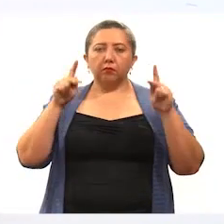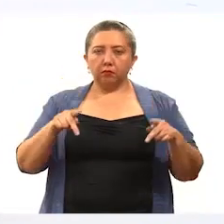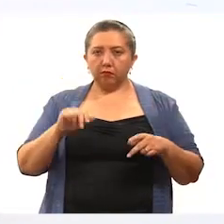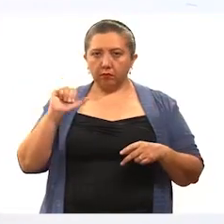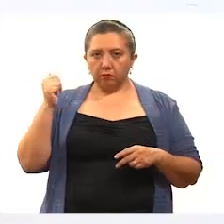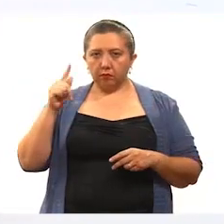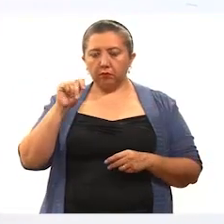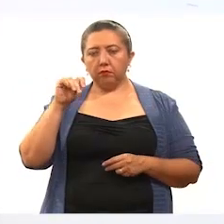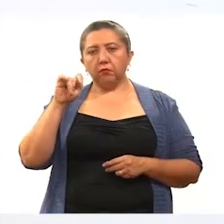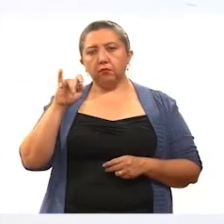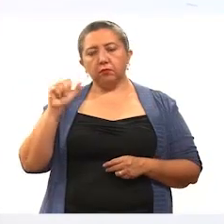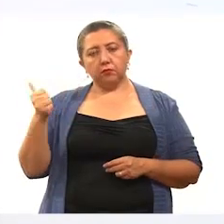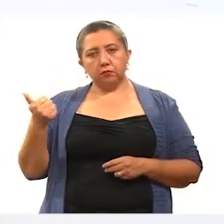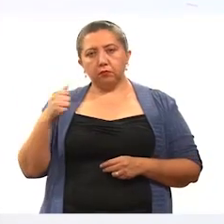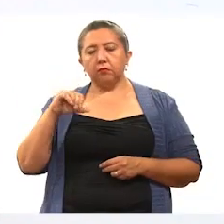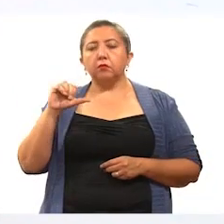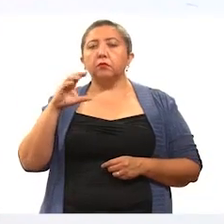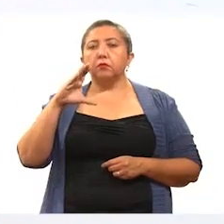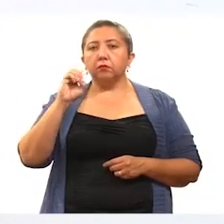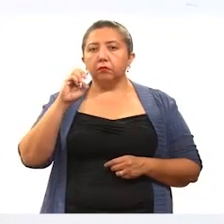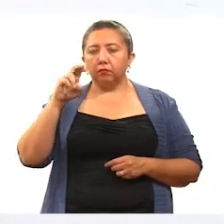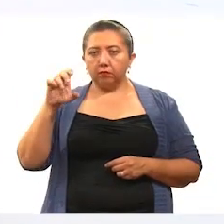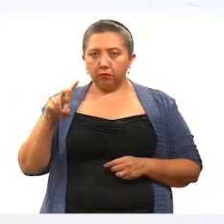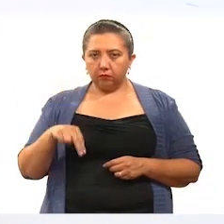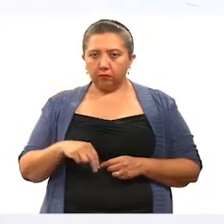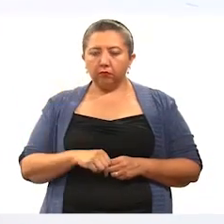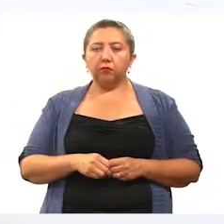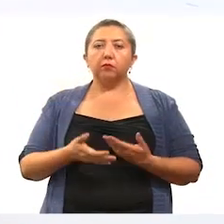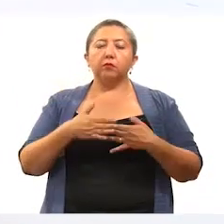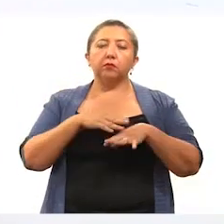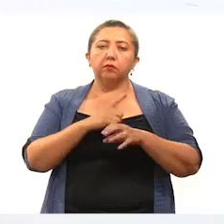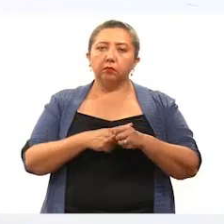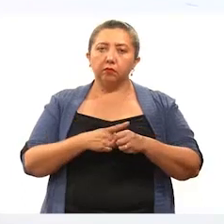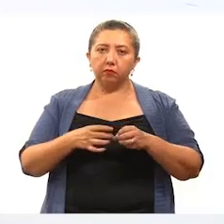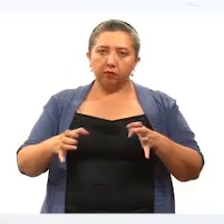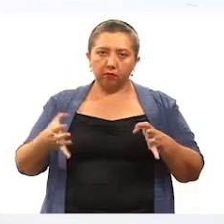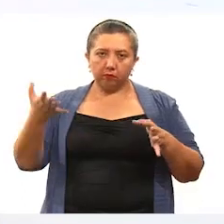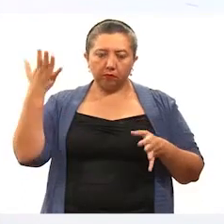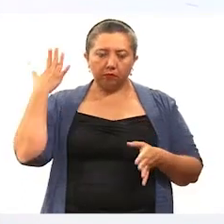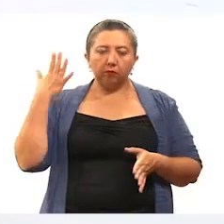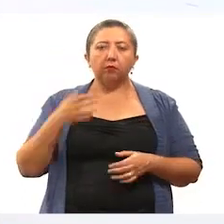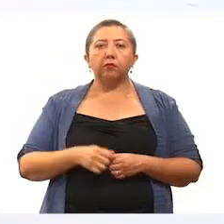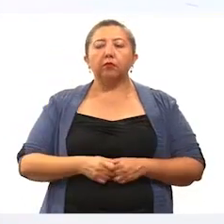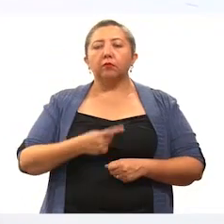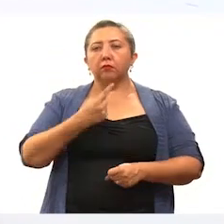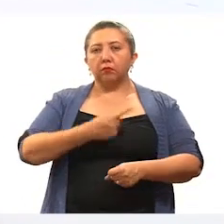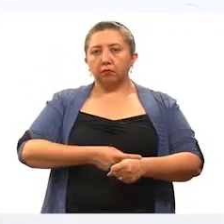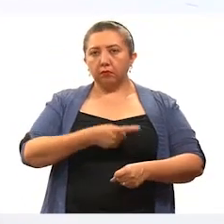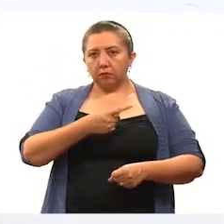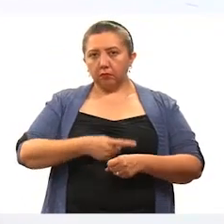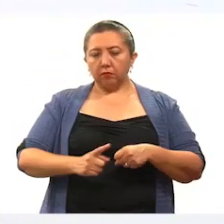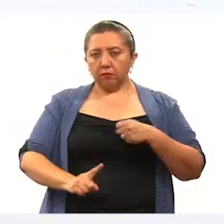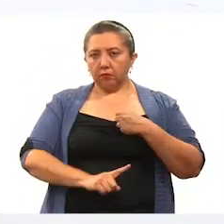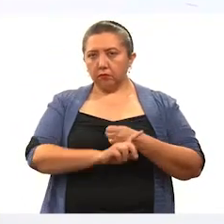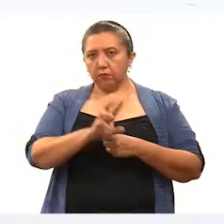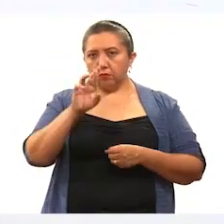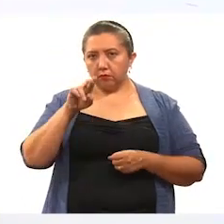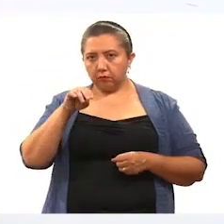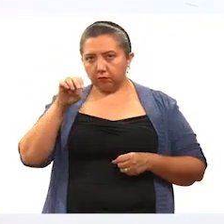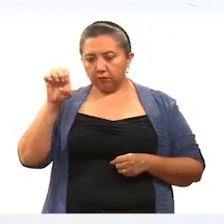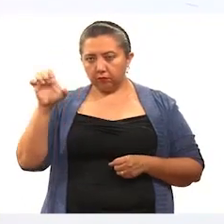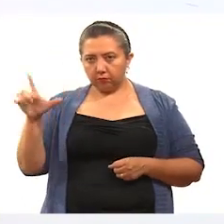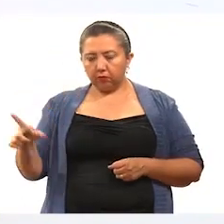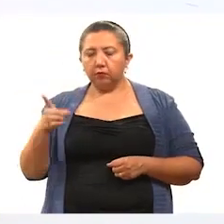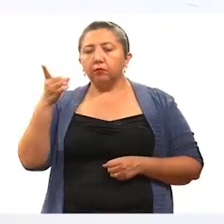Progreso, 1 en Tetis y 1 en Cacalché. Entre sus principales enfermedades se encontraba hipertensión, insuficiencia renal